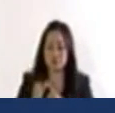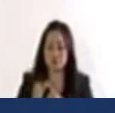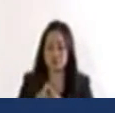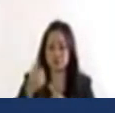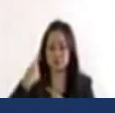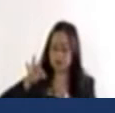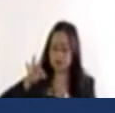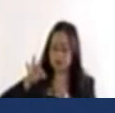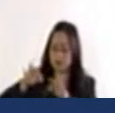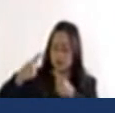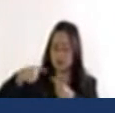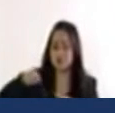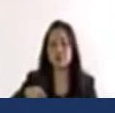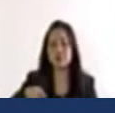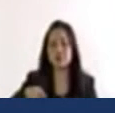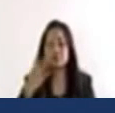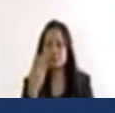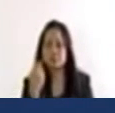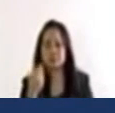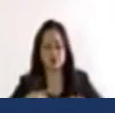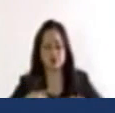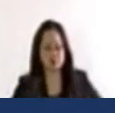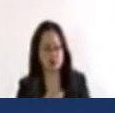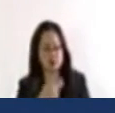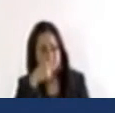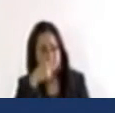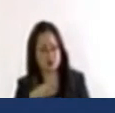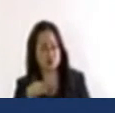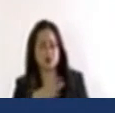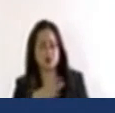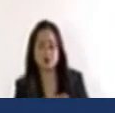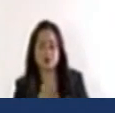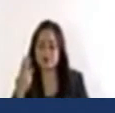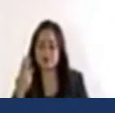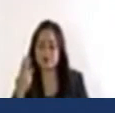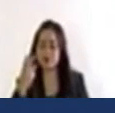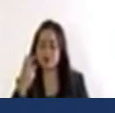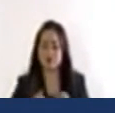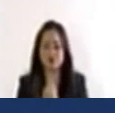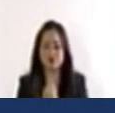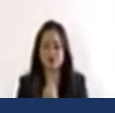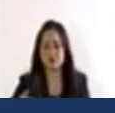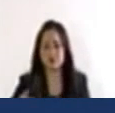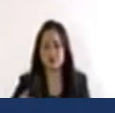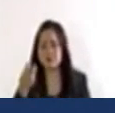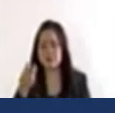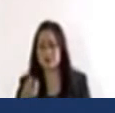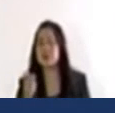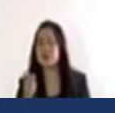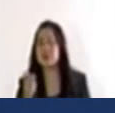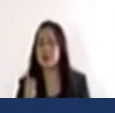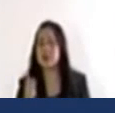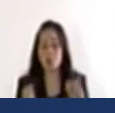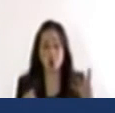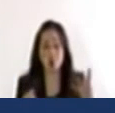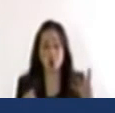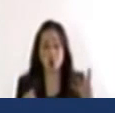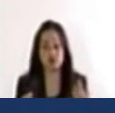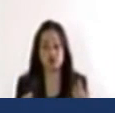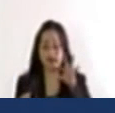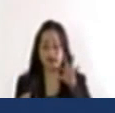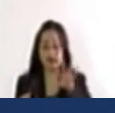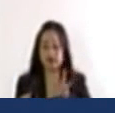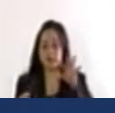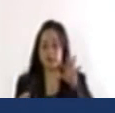muy serio en esto y confiamos en que nuestros compañeros diputados harán un trabajo